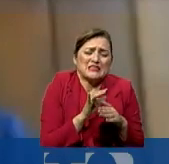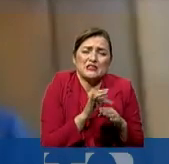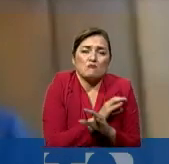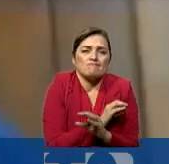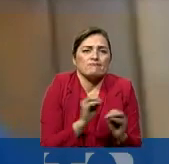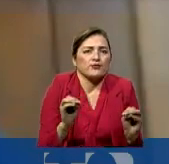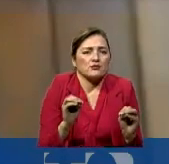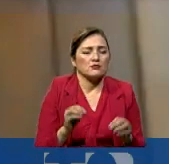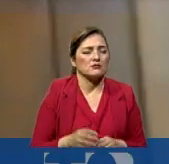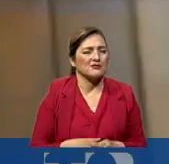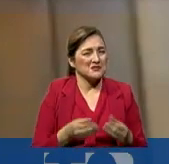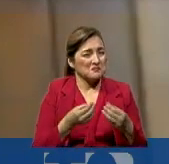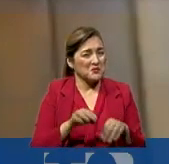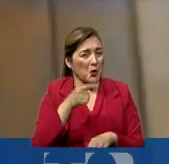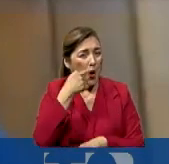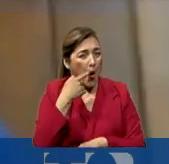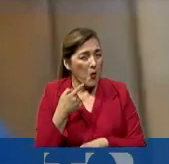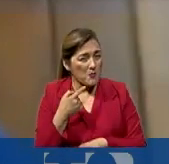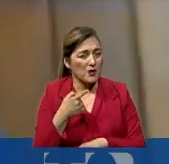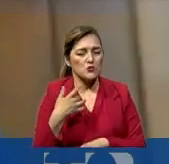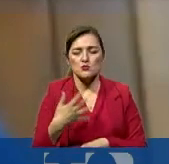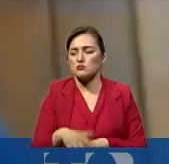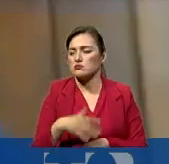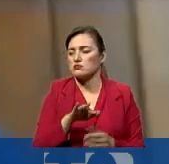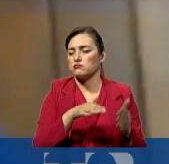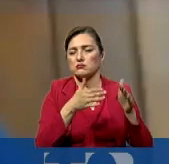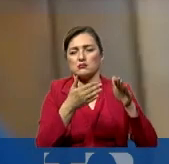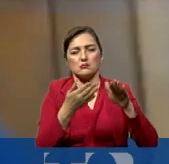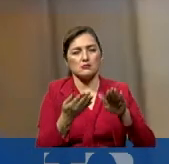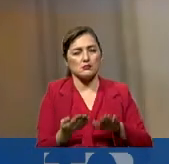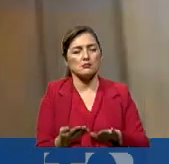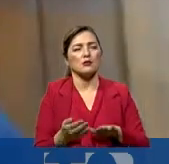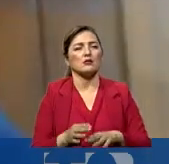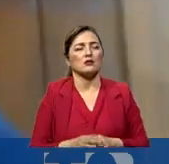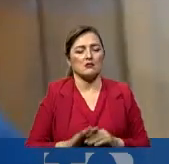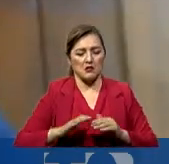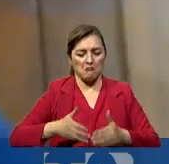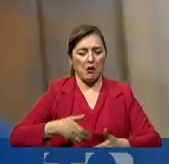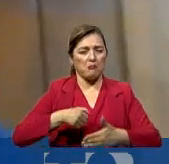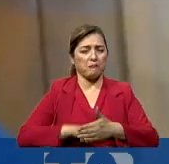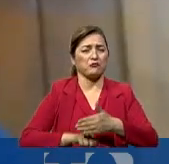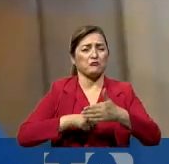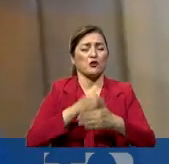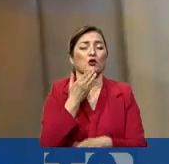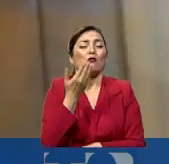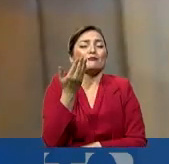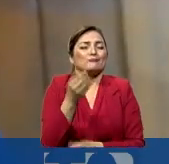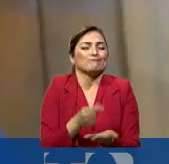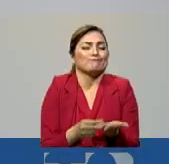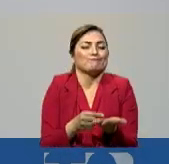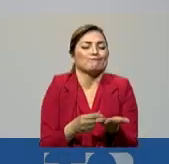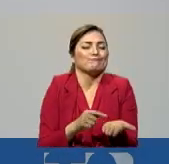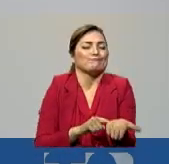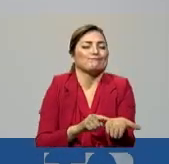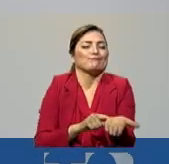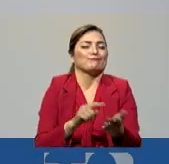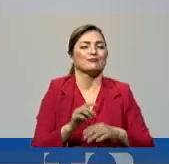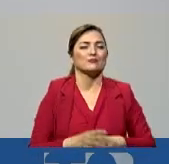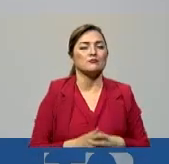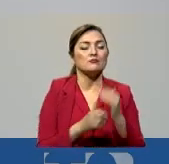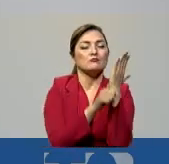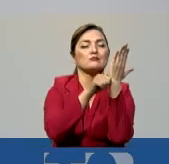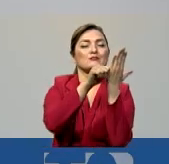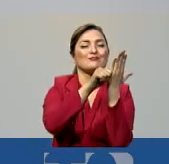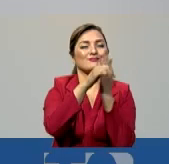de este macho representa pérdida también de recursos genéticos de la biodiversidad de nuestro país. Según el Ministerio de